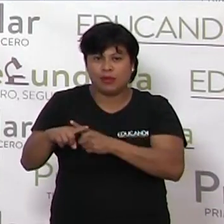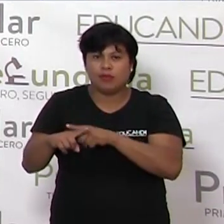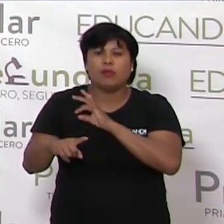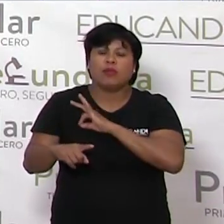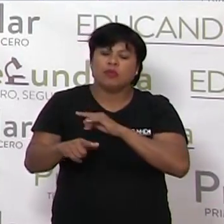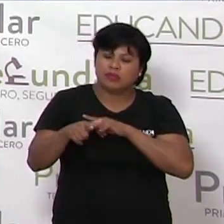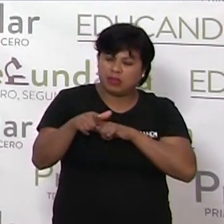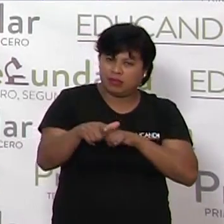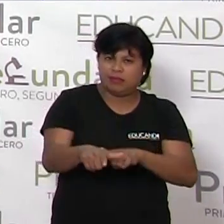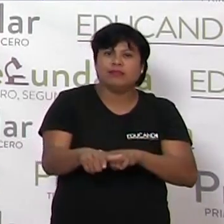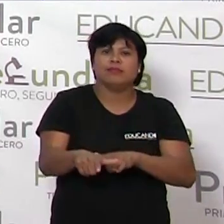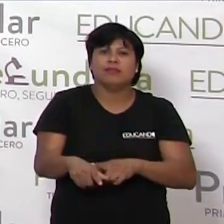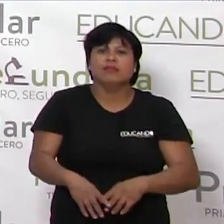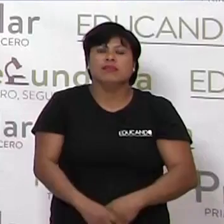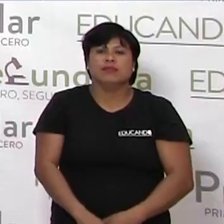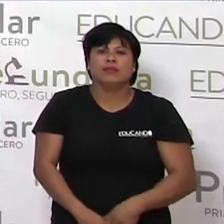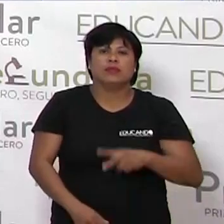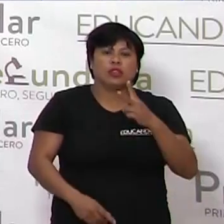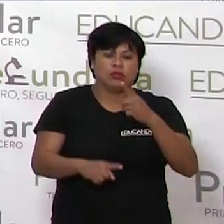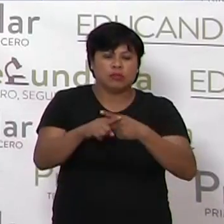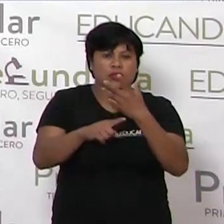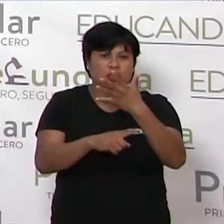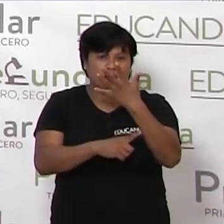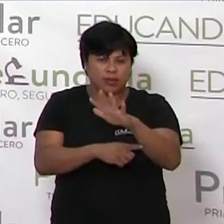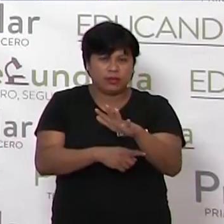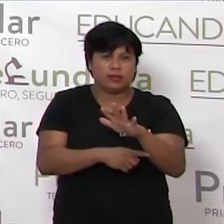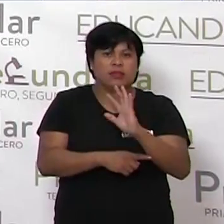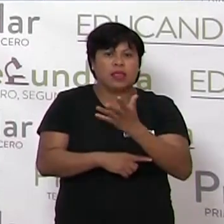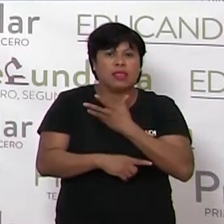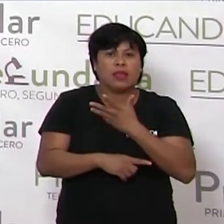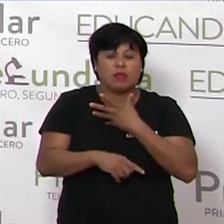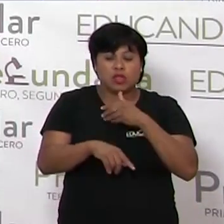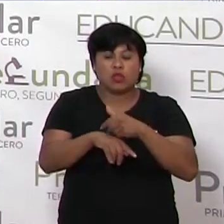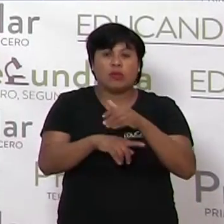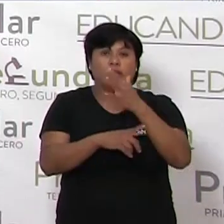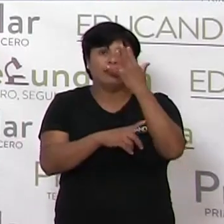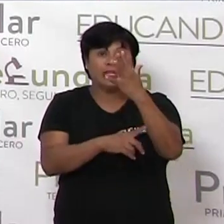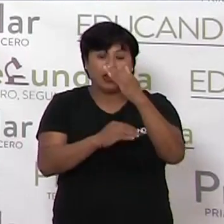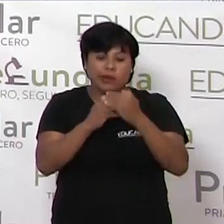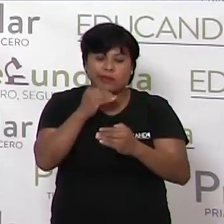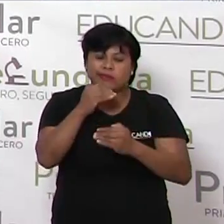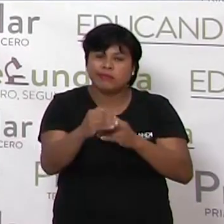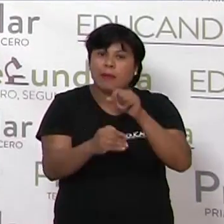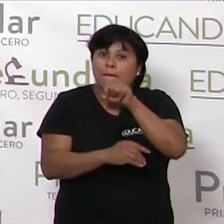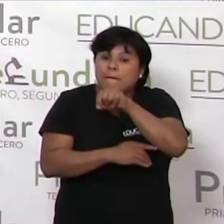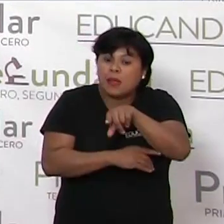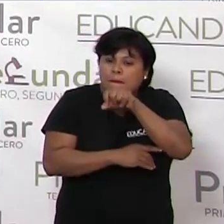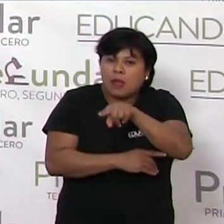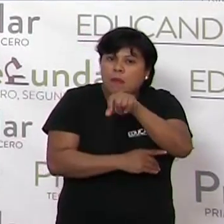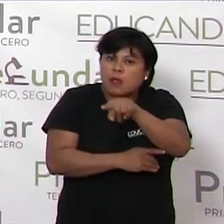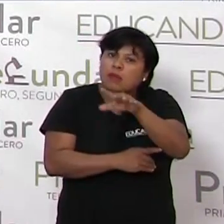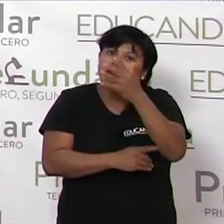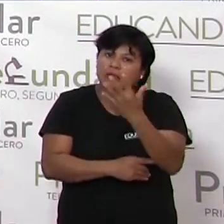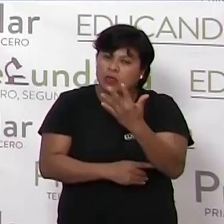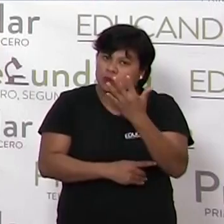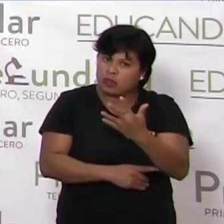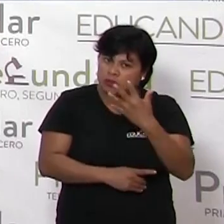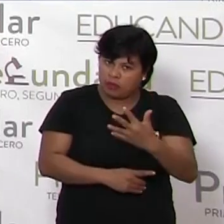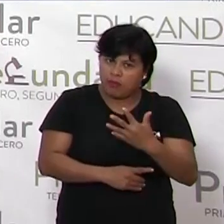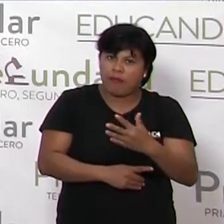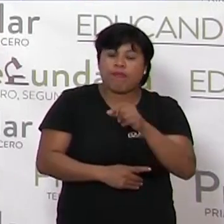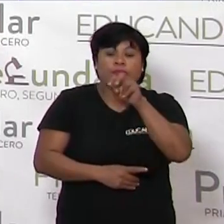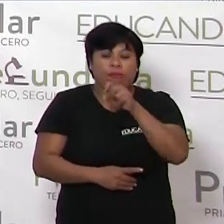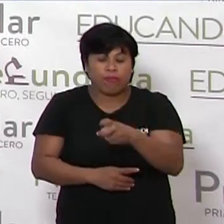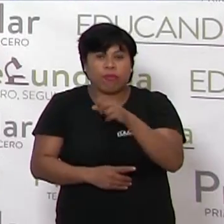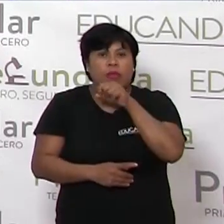multiplicación. Entonces nos podemos ir así. 2 por 5, 10. Ya tenemos este factor constante. Recuerden que este factor constante de proporcionalidad